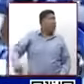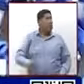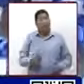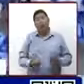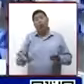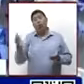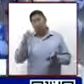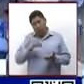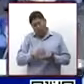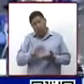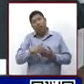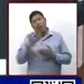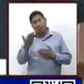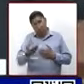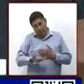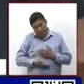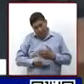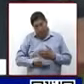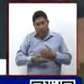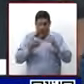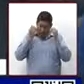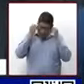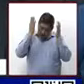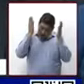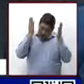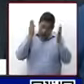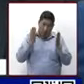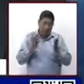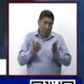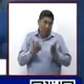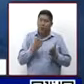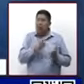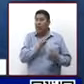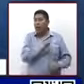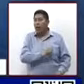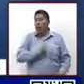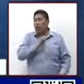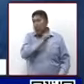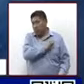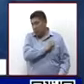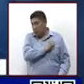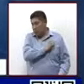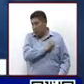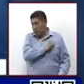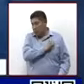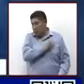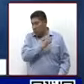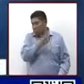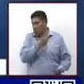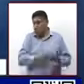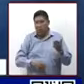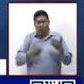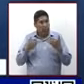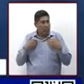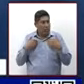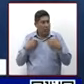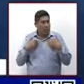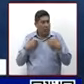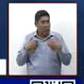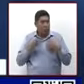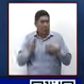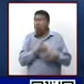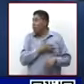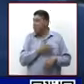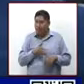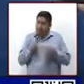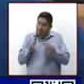va a invitar. A ver, ojalá que haga caso, que reponga esa actitud, esos intereses personales que tiene, que coloque a otro lado y